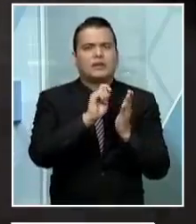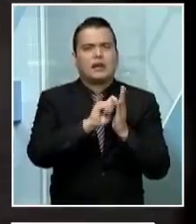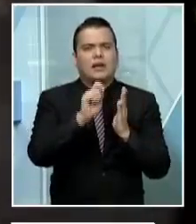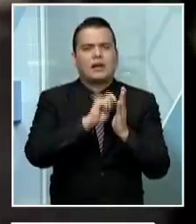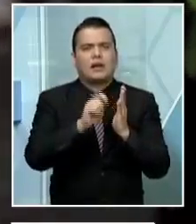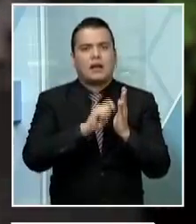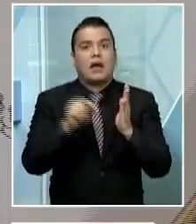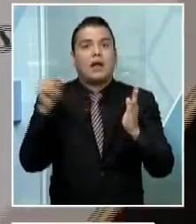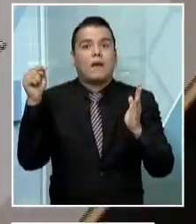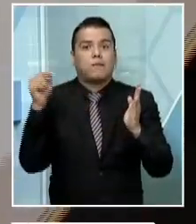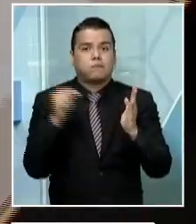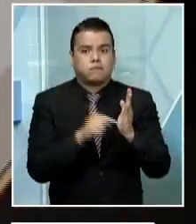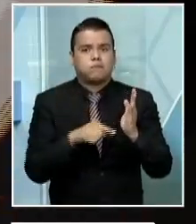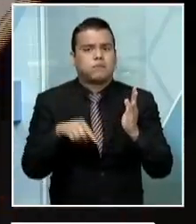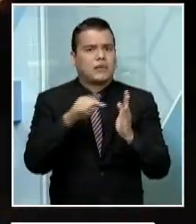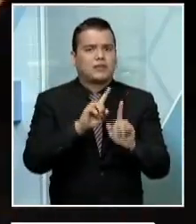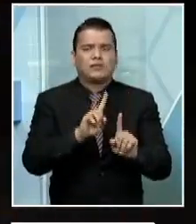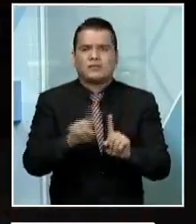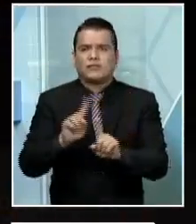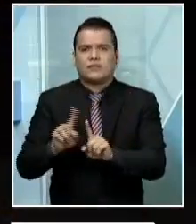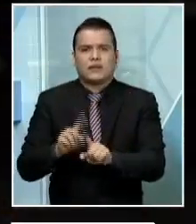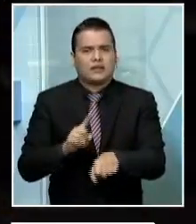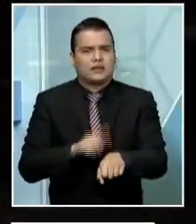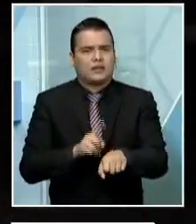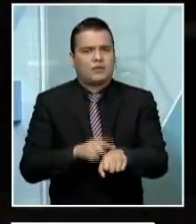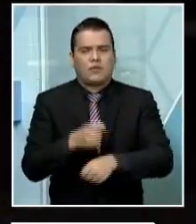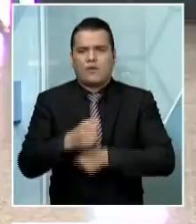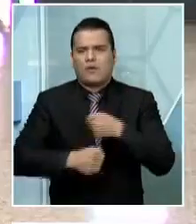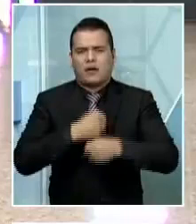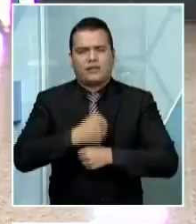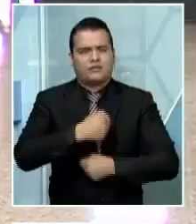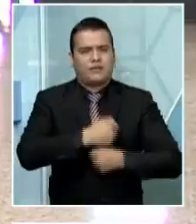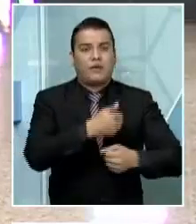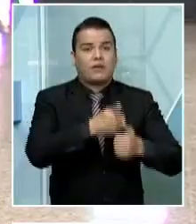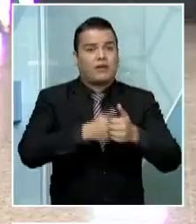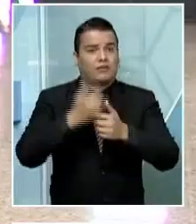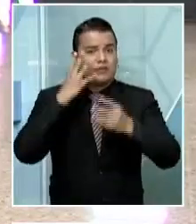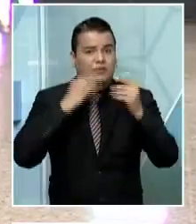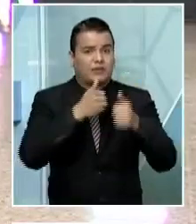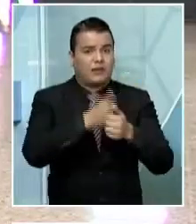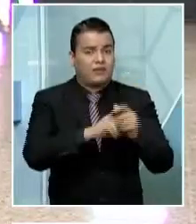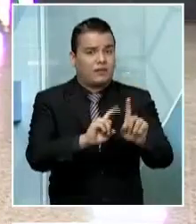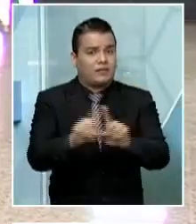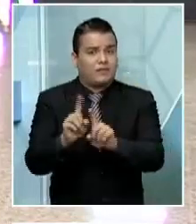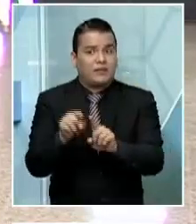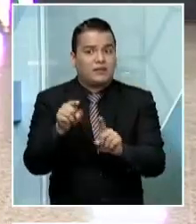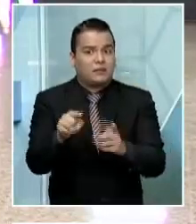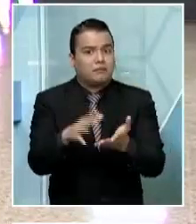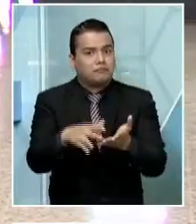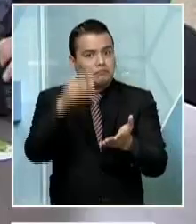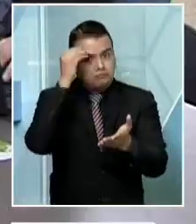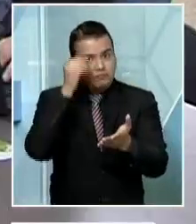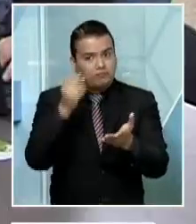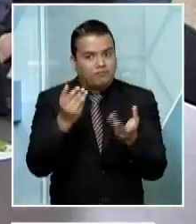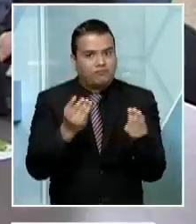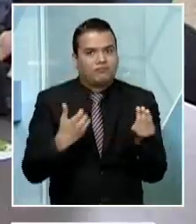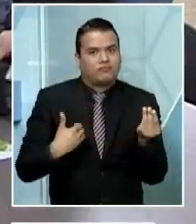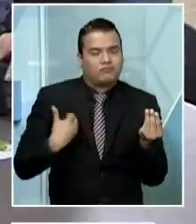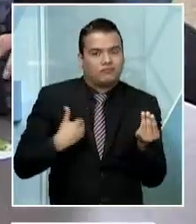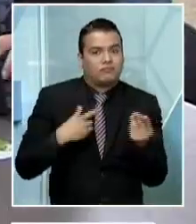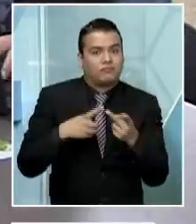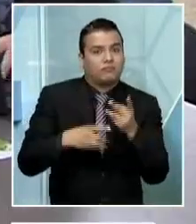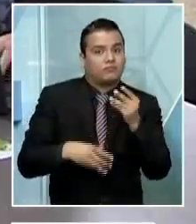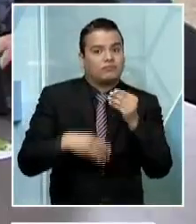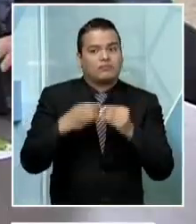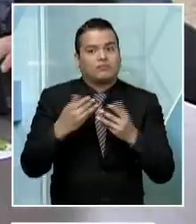de la región de diferentes generaciones, revelan detalles del oficio, por lo que este libro se convierte en un documento de aprendizaje para los jóvenes, pero también en una